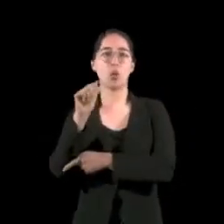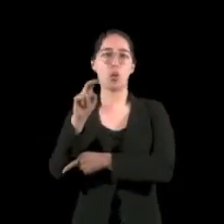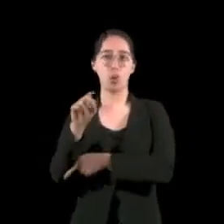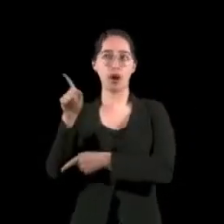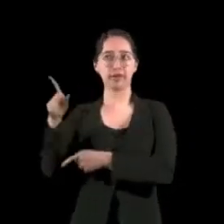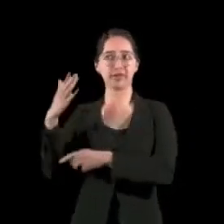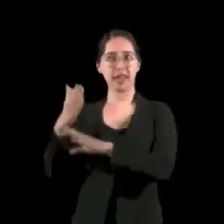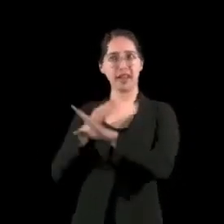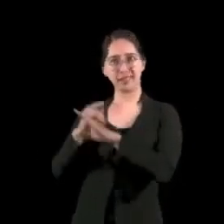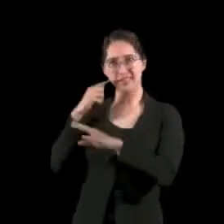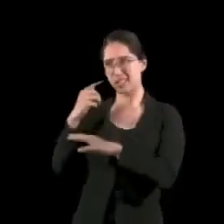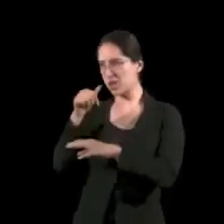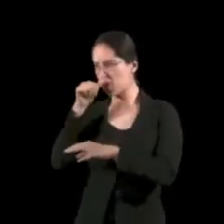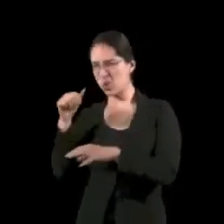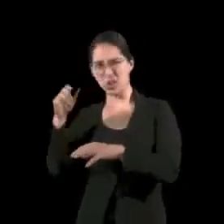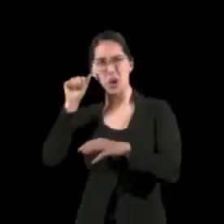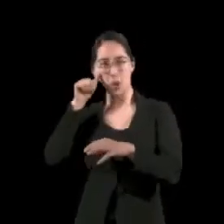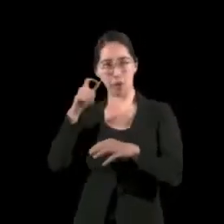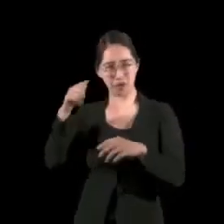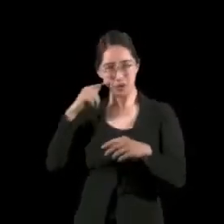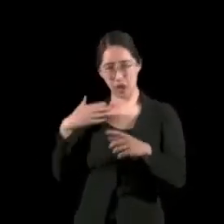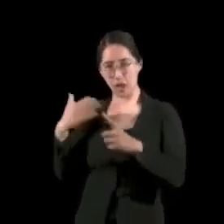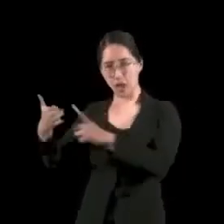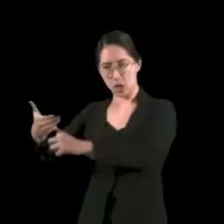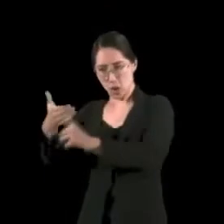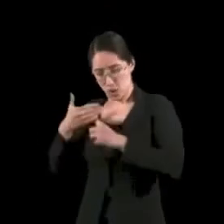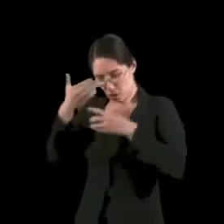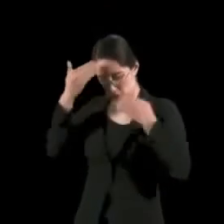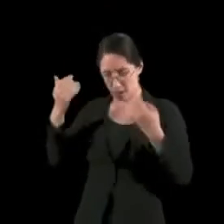los secuestrábamos. Yo recuerdo un secuestro que